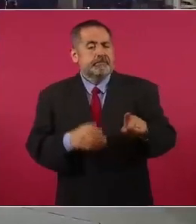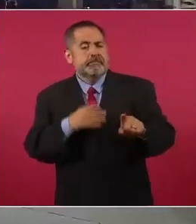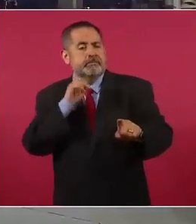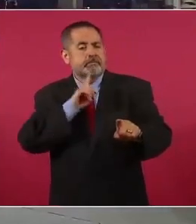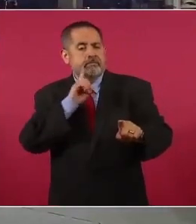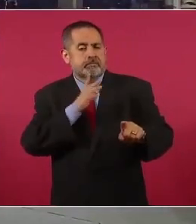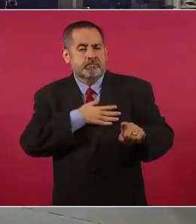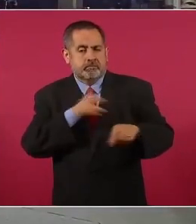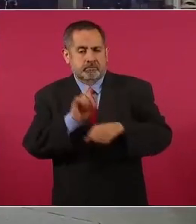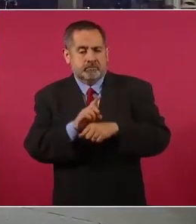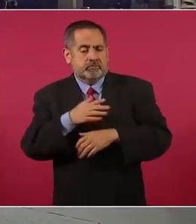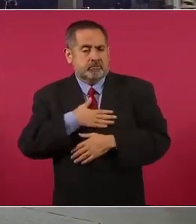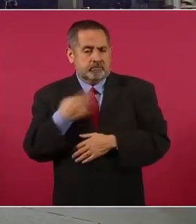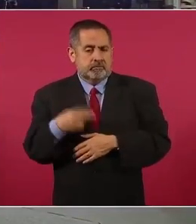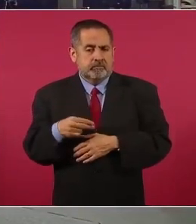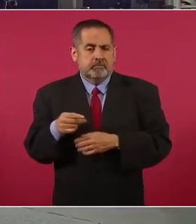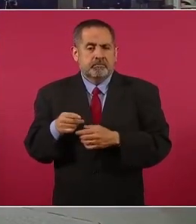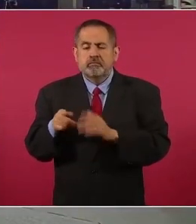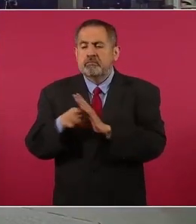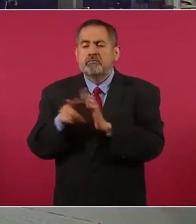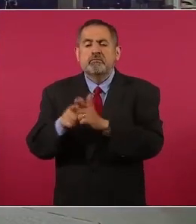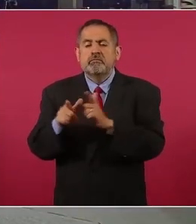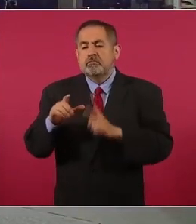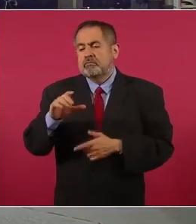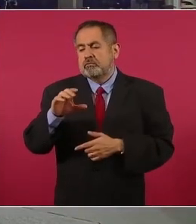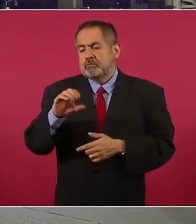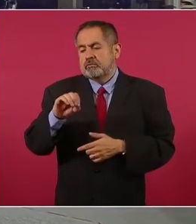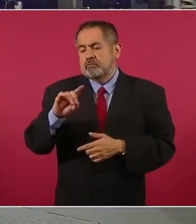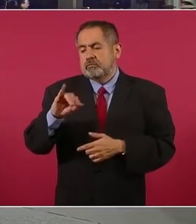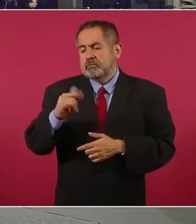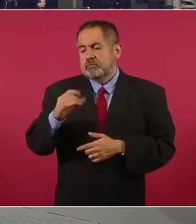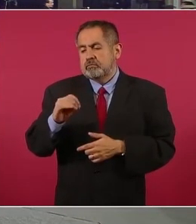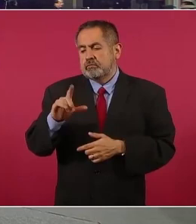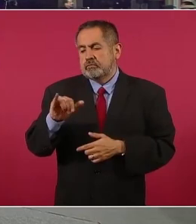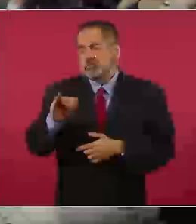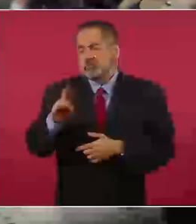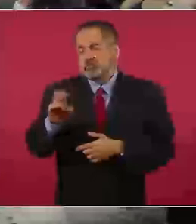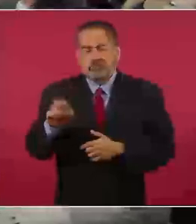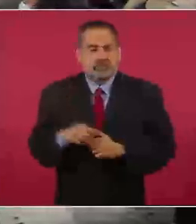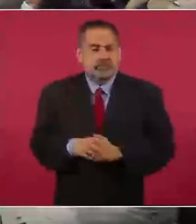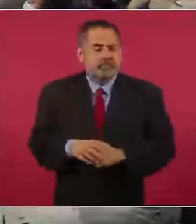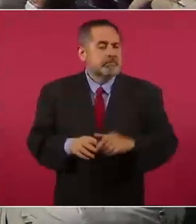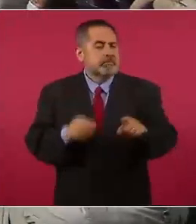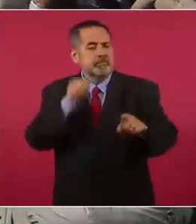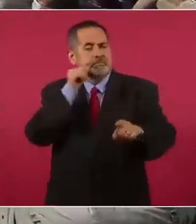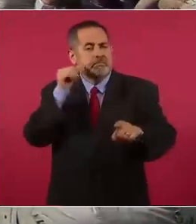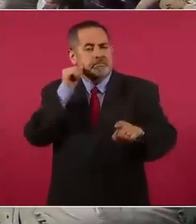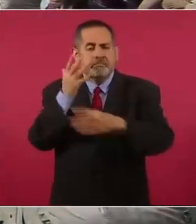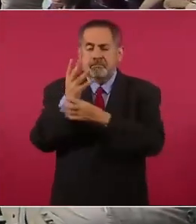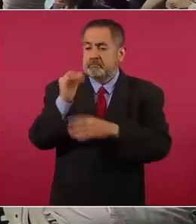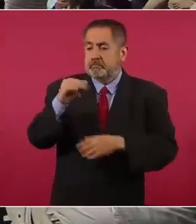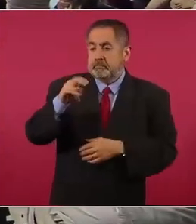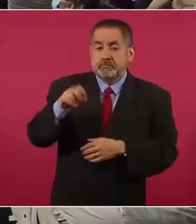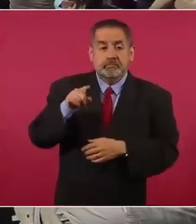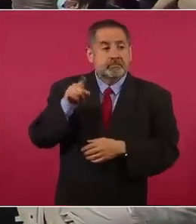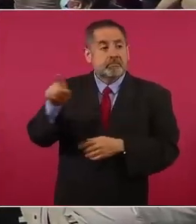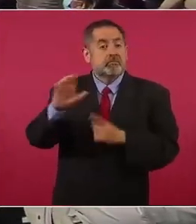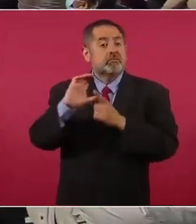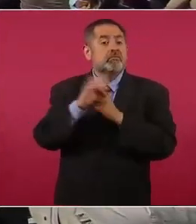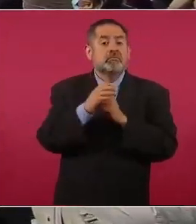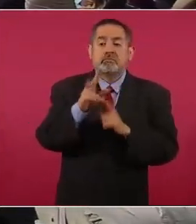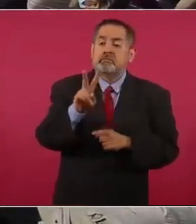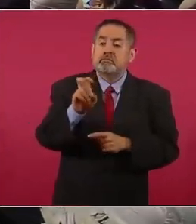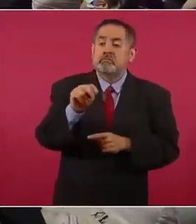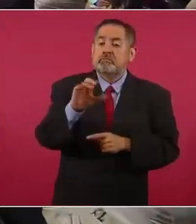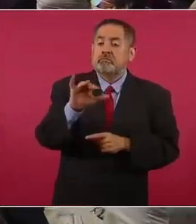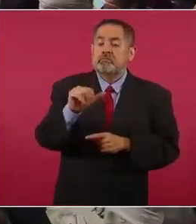Presidente, Aide Rivera, de Código Libre. Presidente, ayer el INE dio a conocer que la Comisión de Venecia emitió su